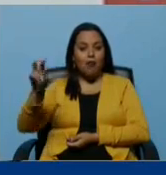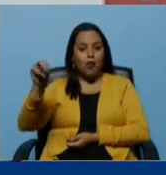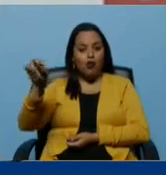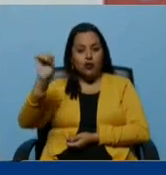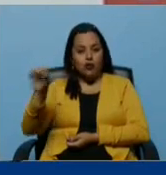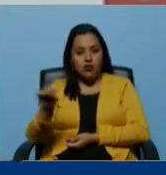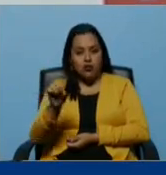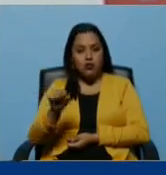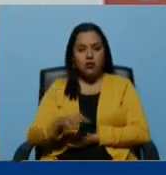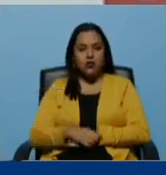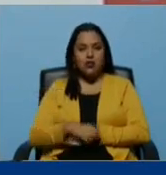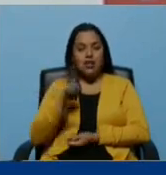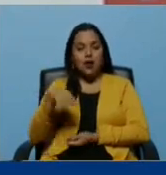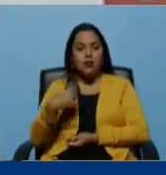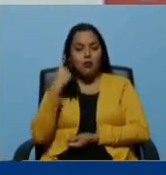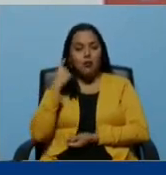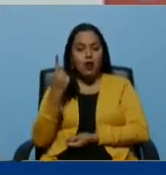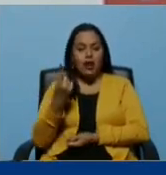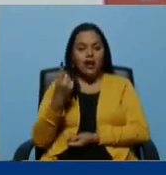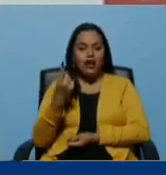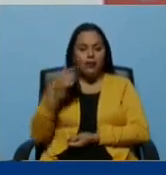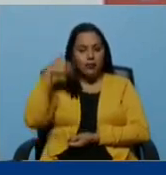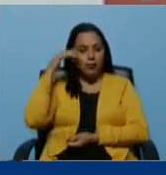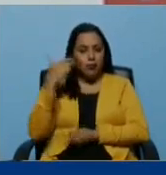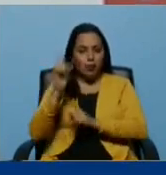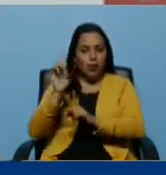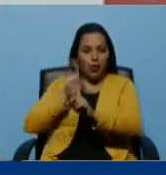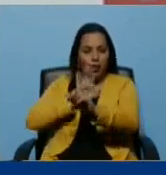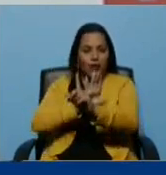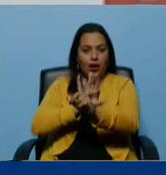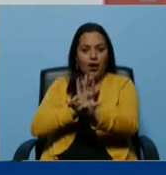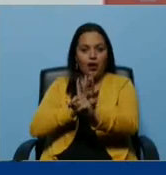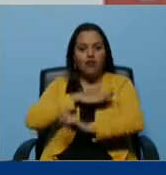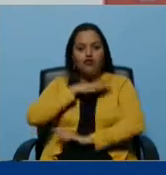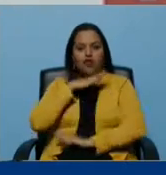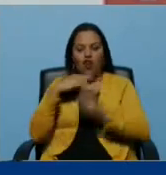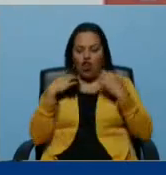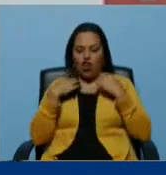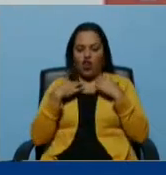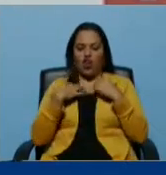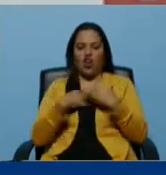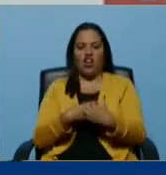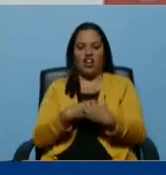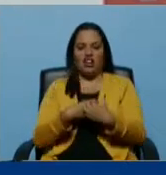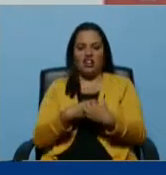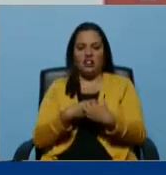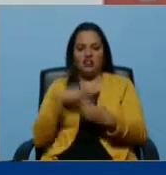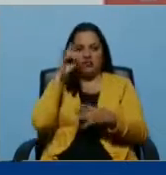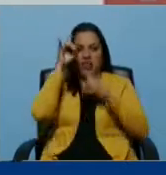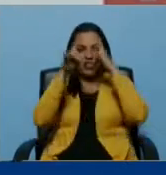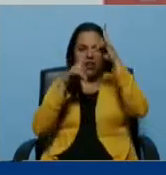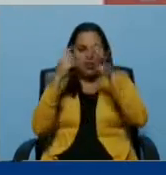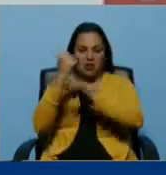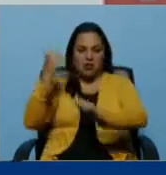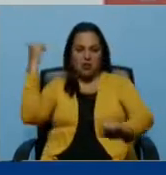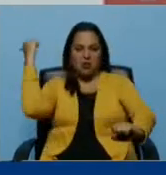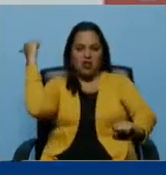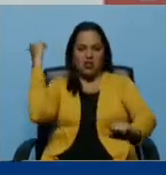y la fascista por detrás, llena de collares satánicos, con un cuchillo así.